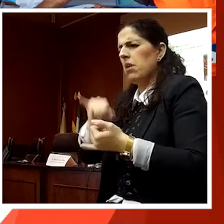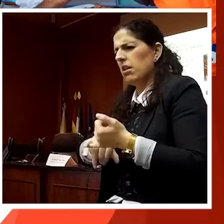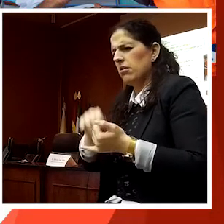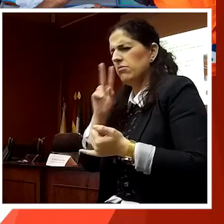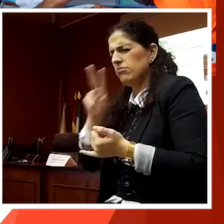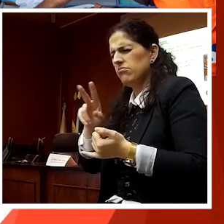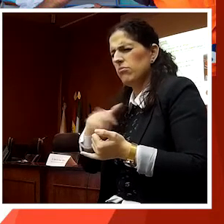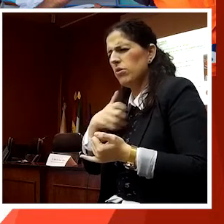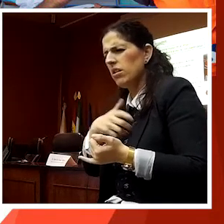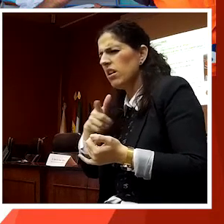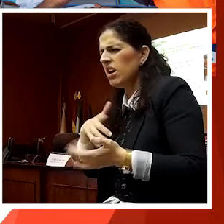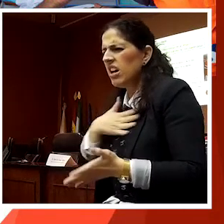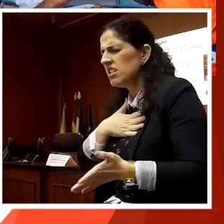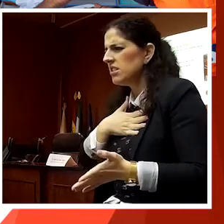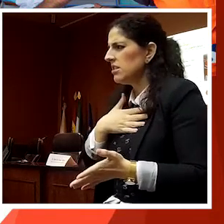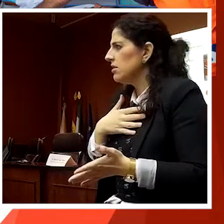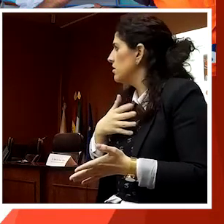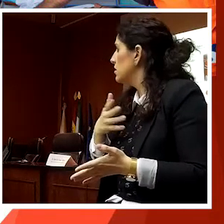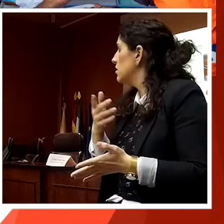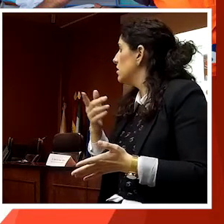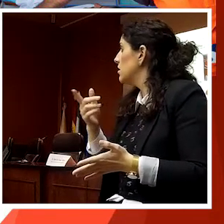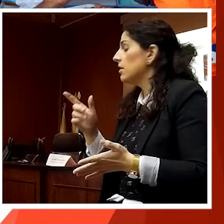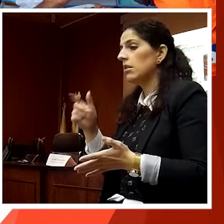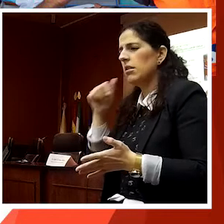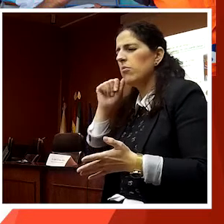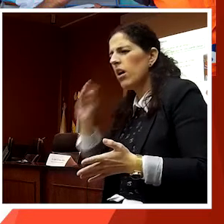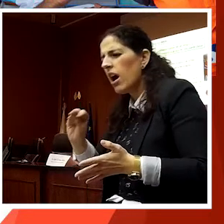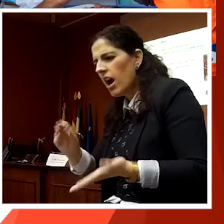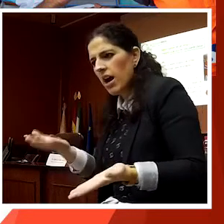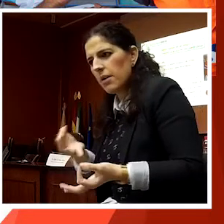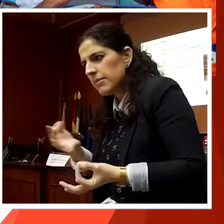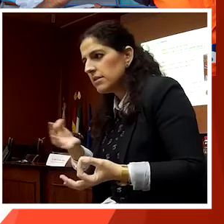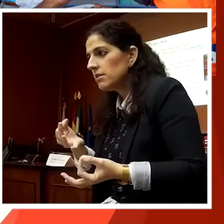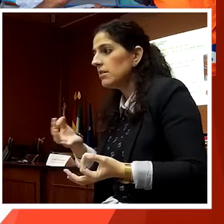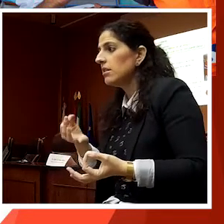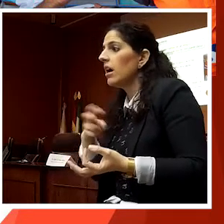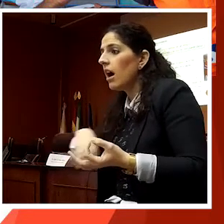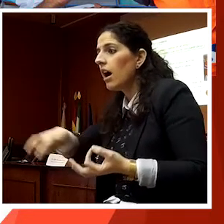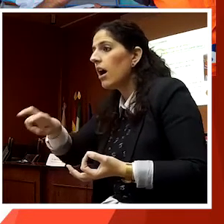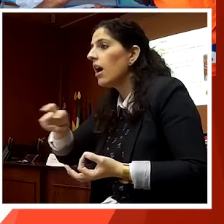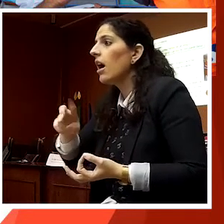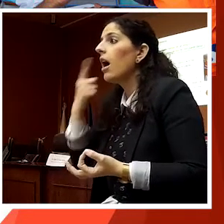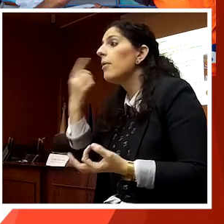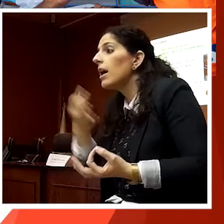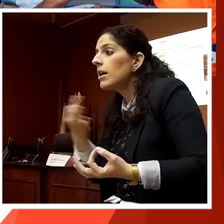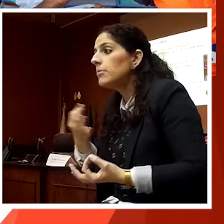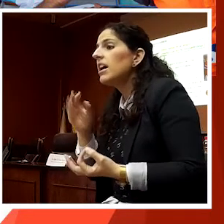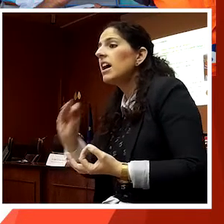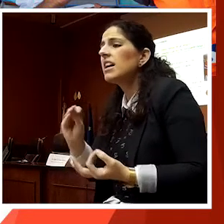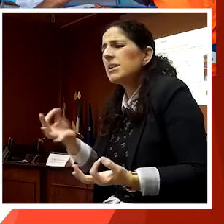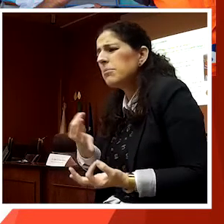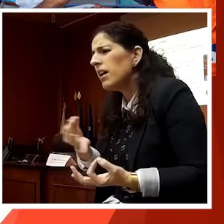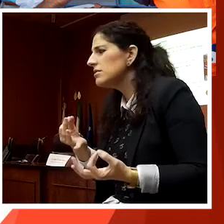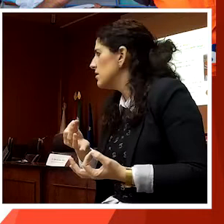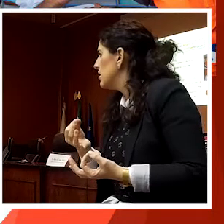se queja y va hacia donde estaba él a intentar preguntar lo que